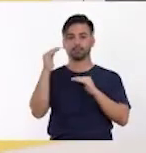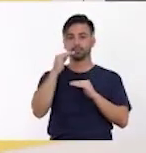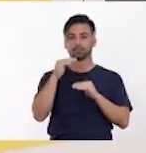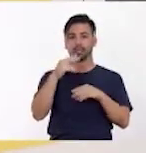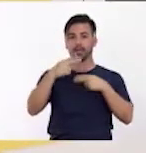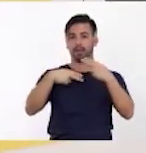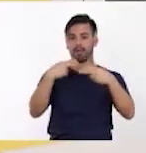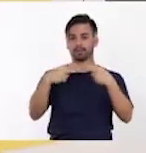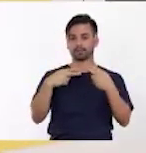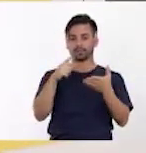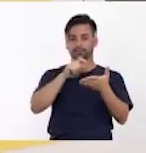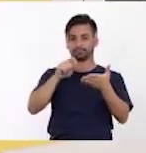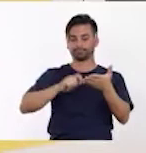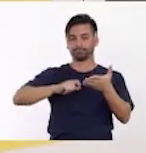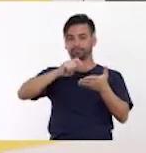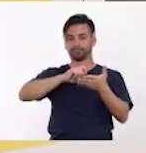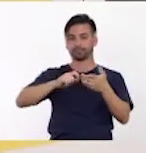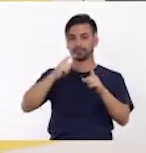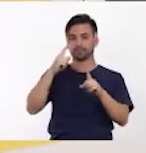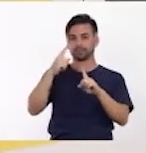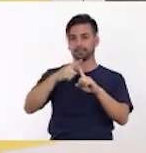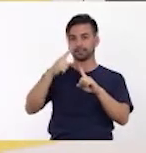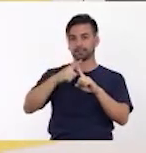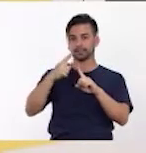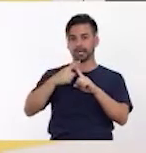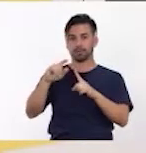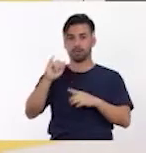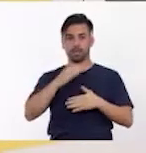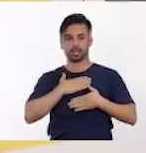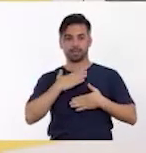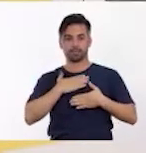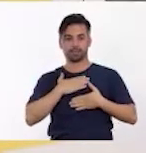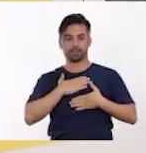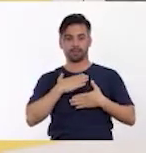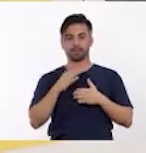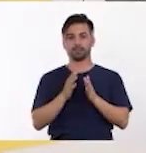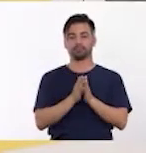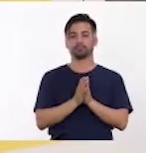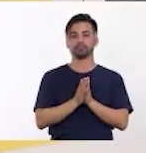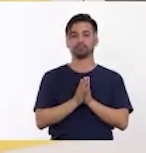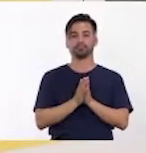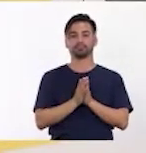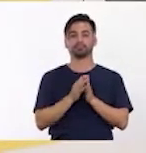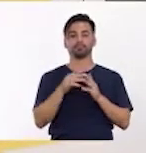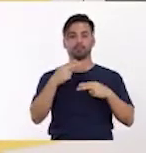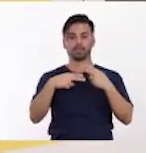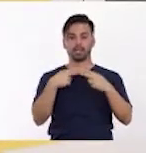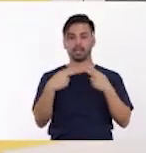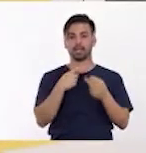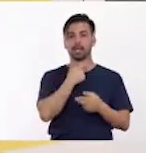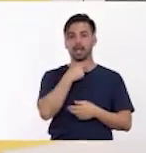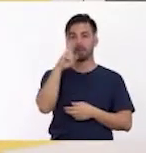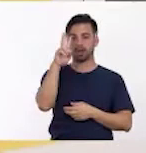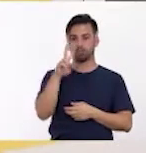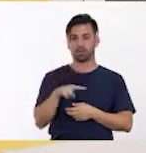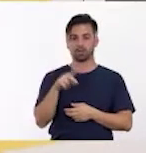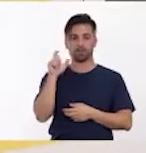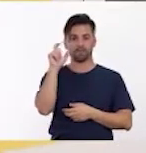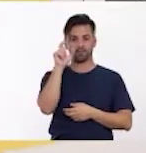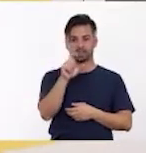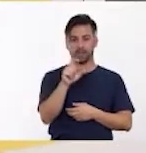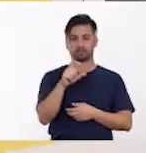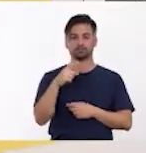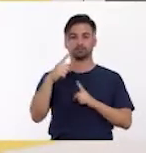práctico integrador que constituye la evaluación final del estudiantado. ¿Qué